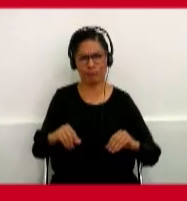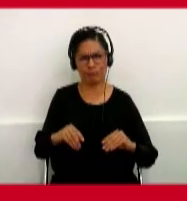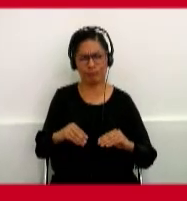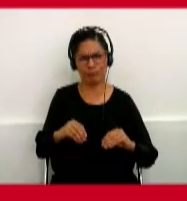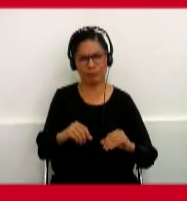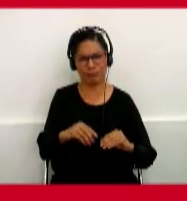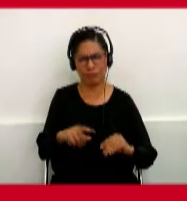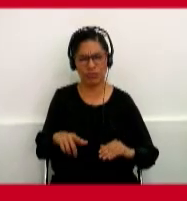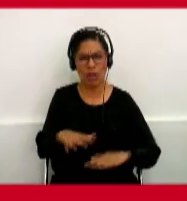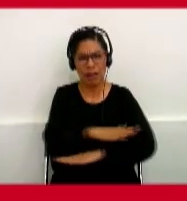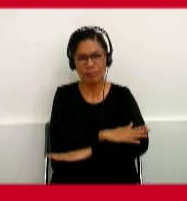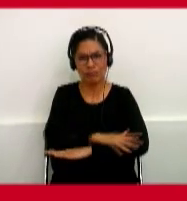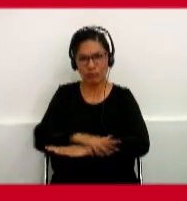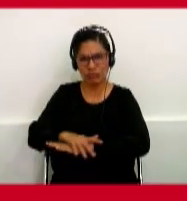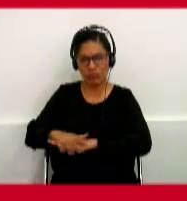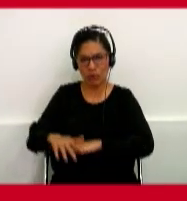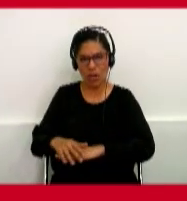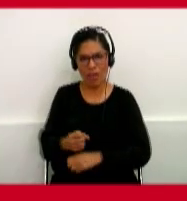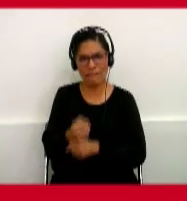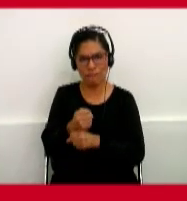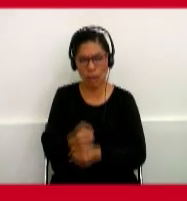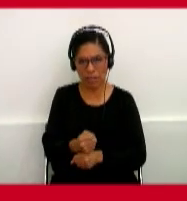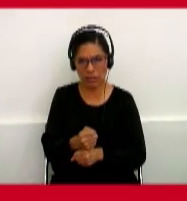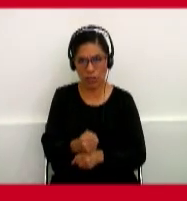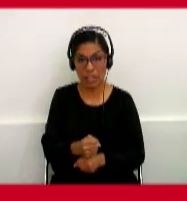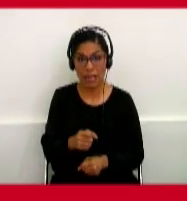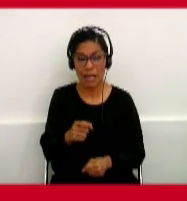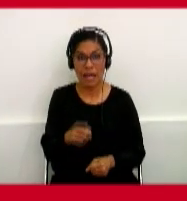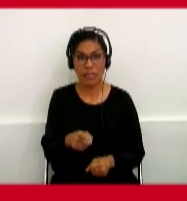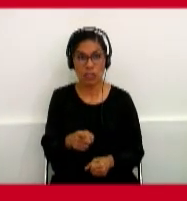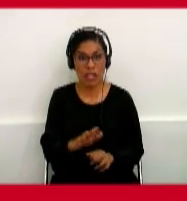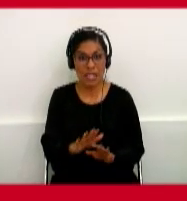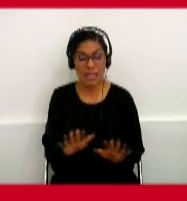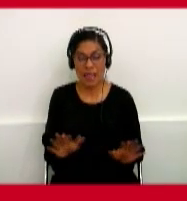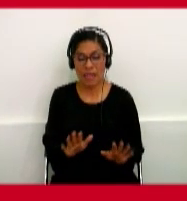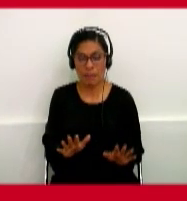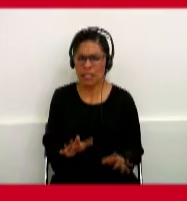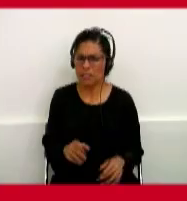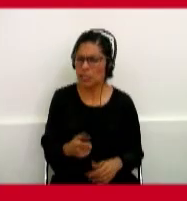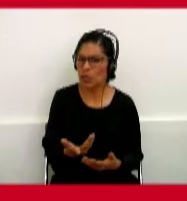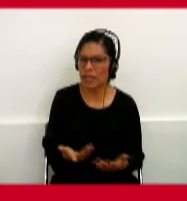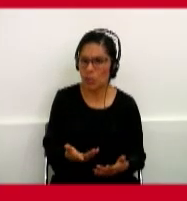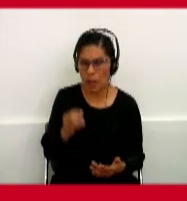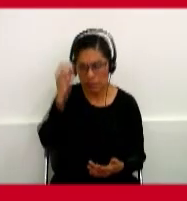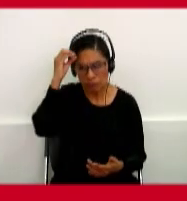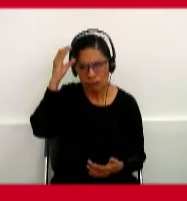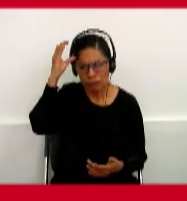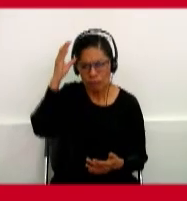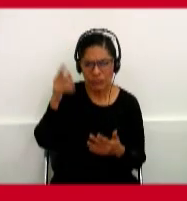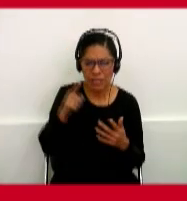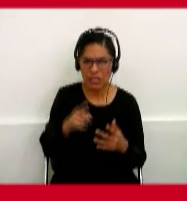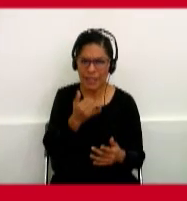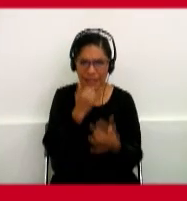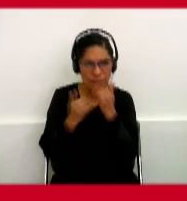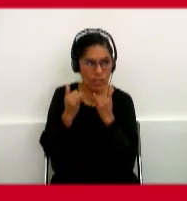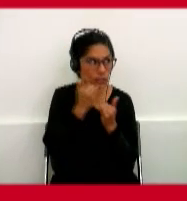de fundación. Y esto no solamente tuvo coincidencia en lo que es la ubicación, la forma de falla,